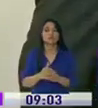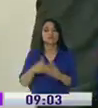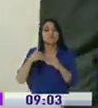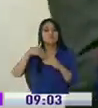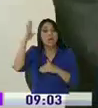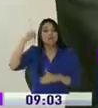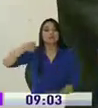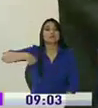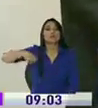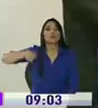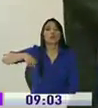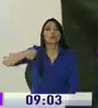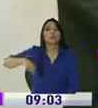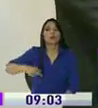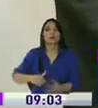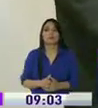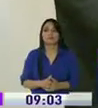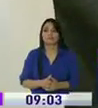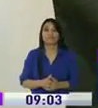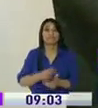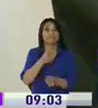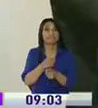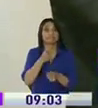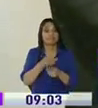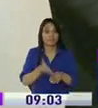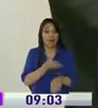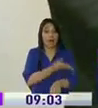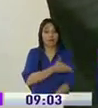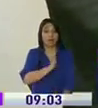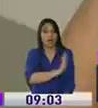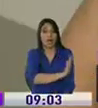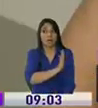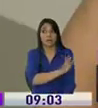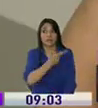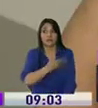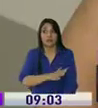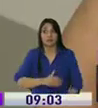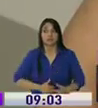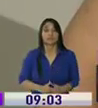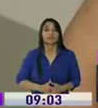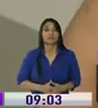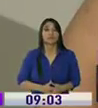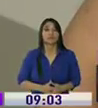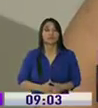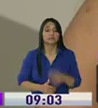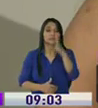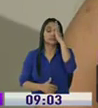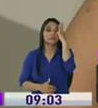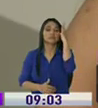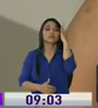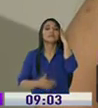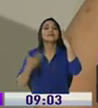Quitumbe, y tras esto asegura que fue víctima de amenazas. Porque yo ya presenté